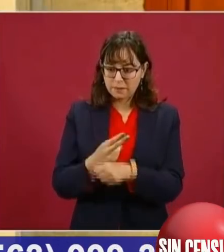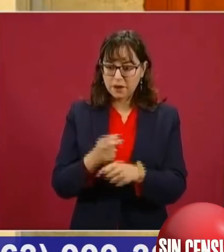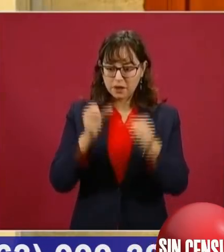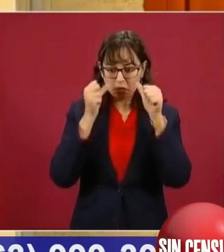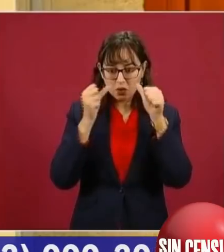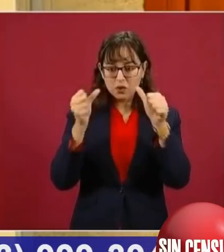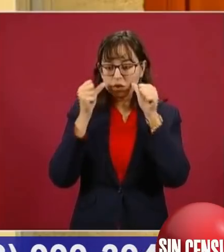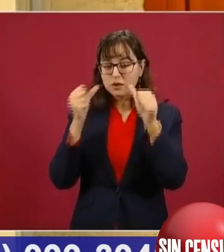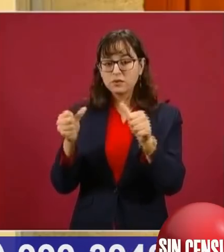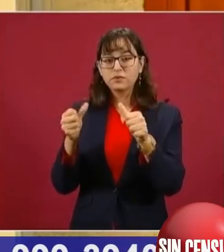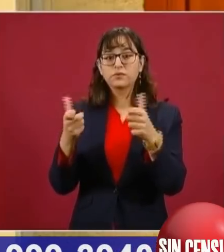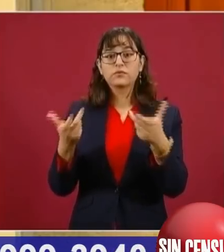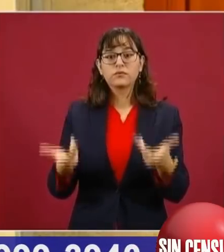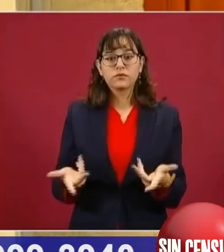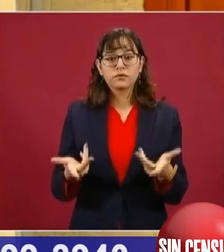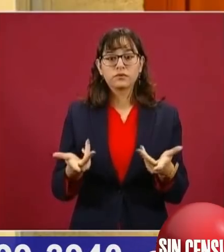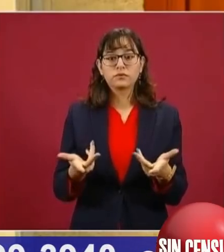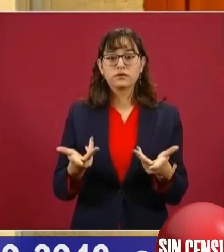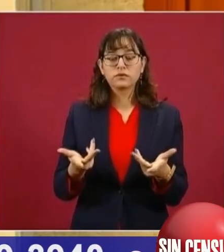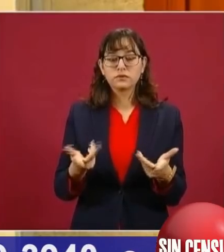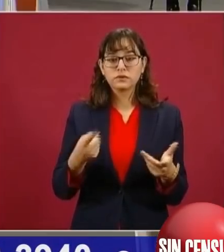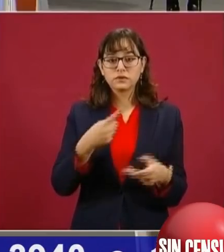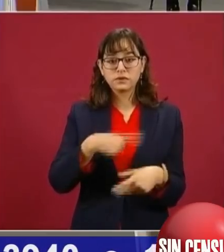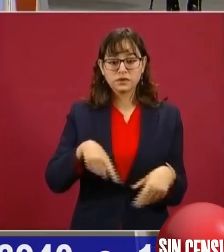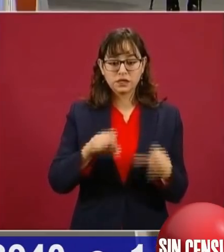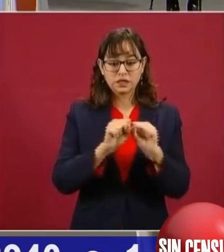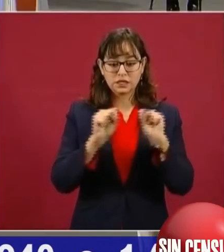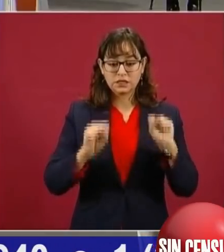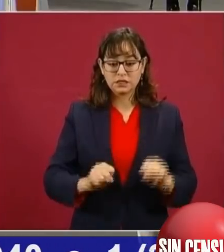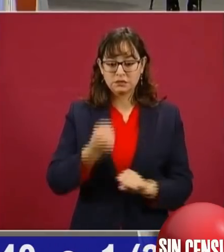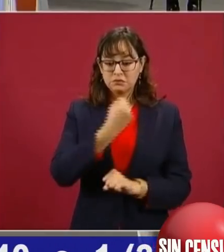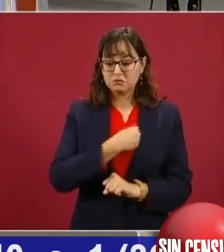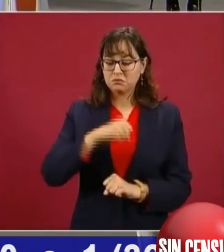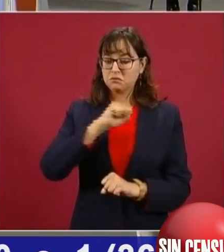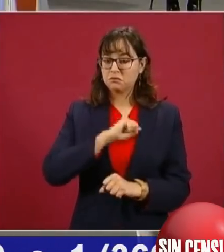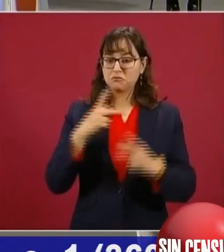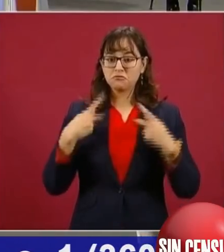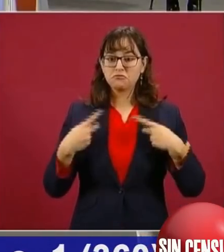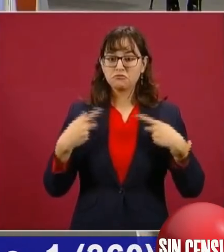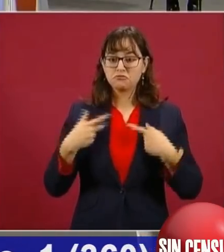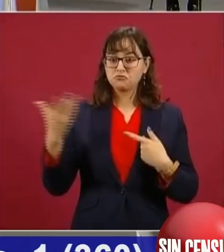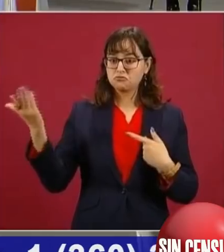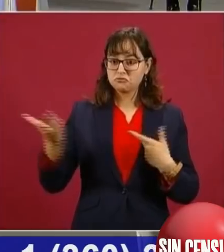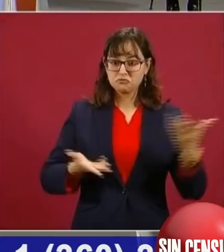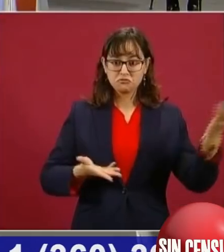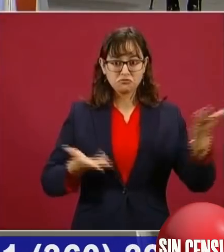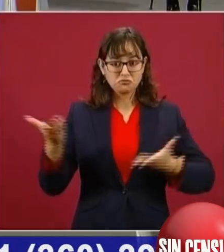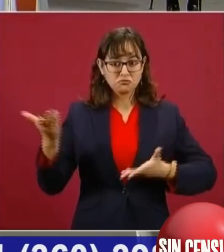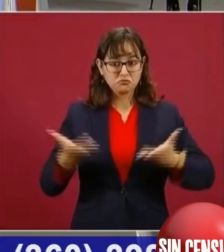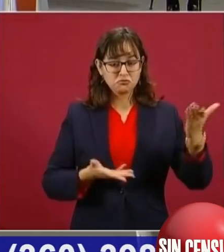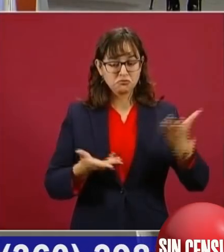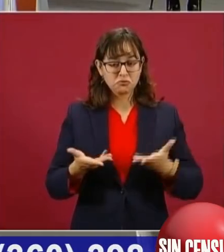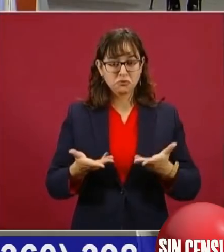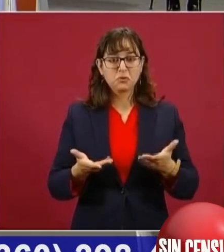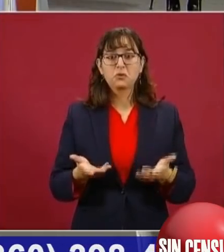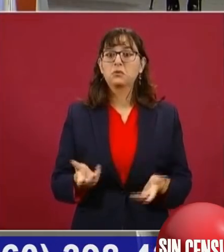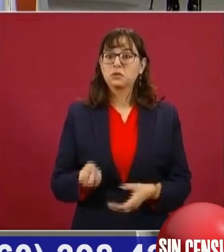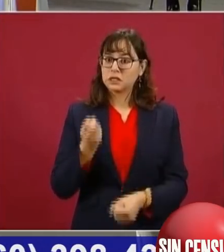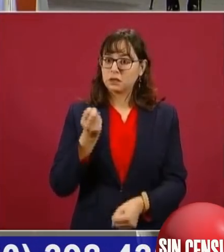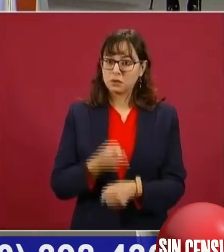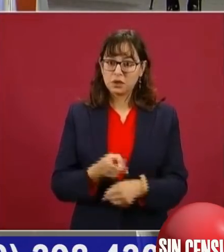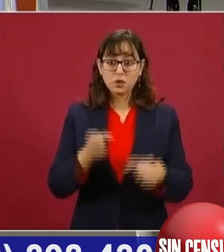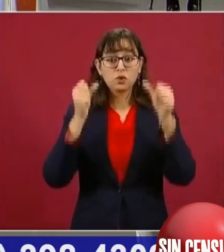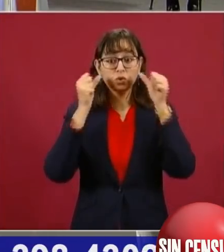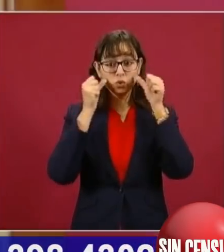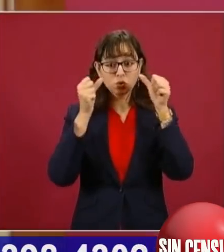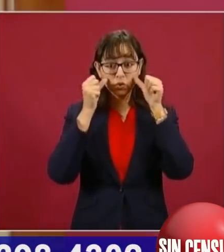del sistema de salud para recibir a las personas. El componente principal para lograr que esa atención sea más oportuna ha